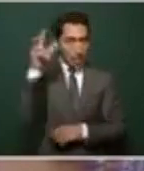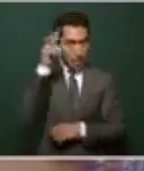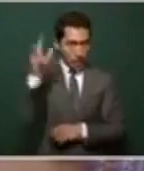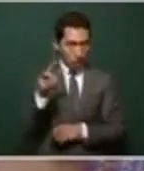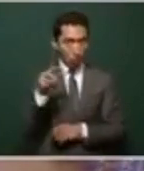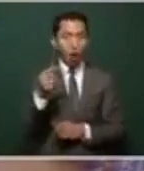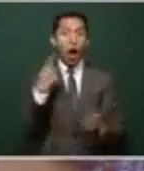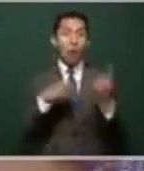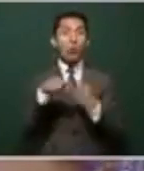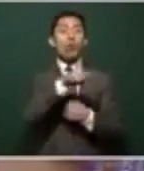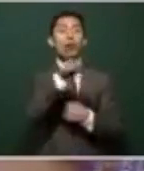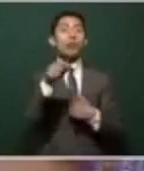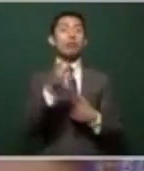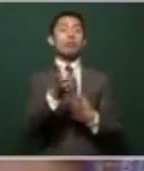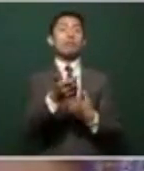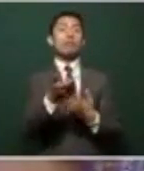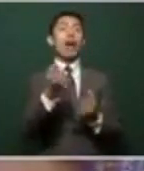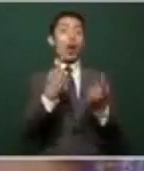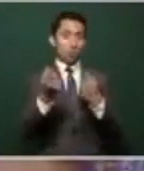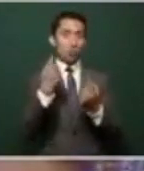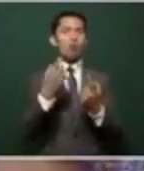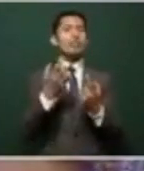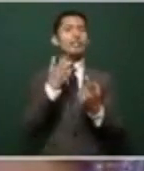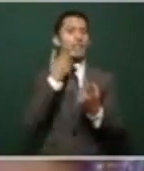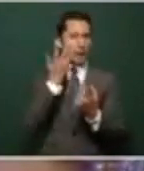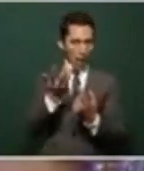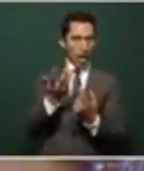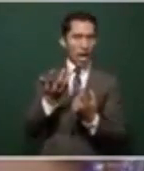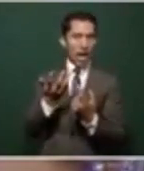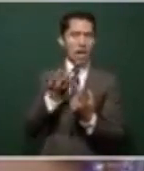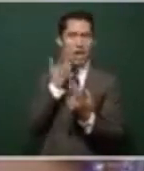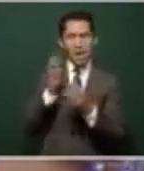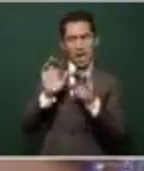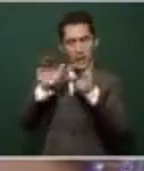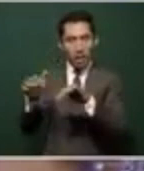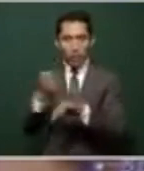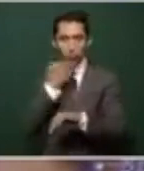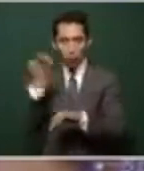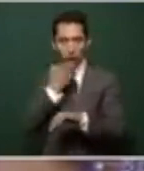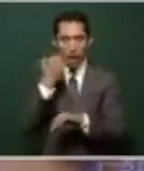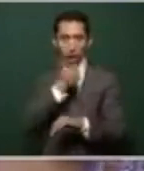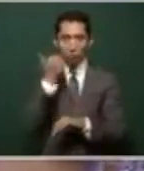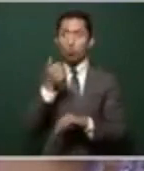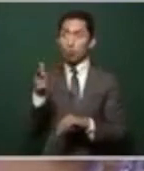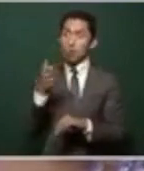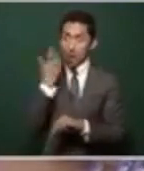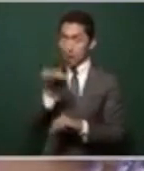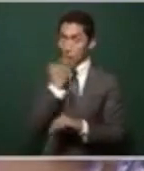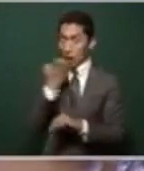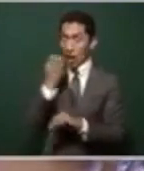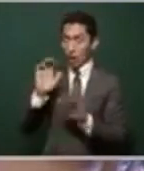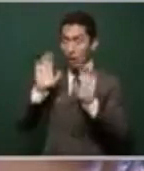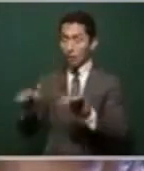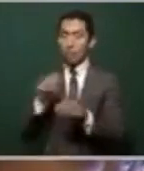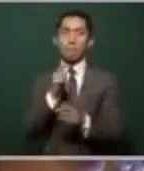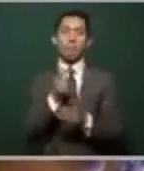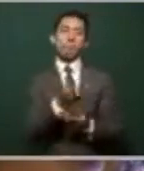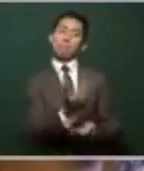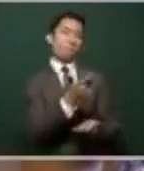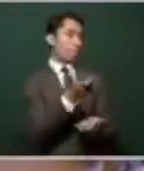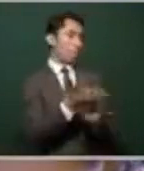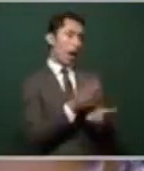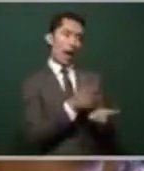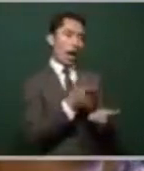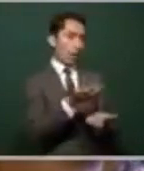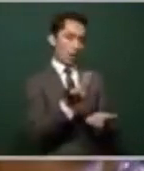los aspirantes por el curso, si pretenden ingresar. Les cobran por